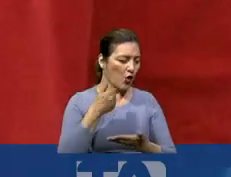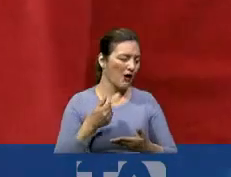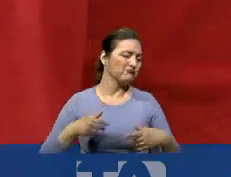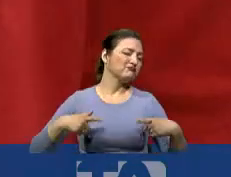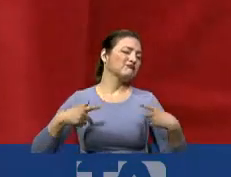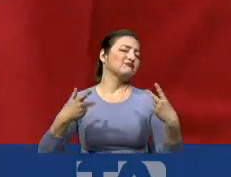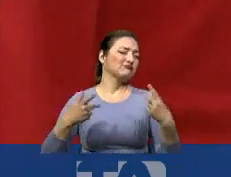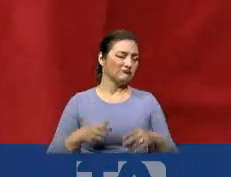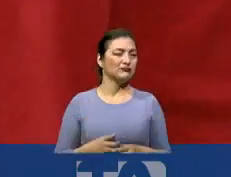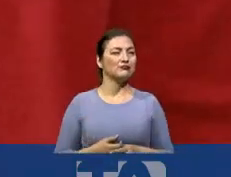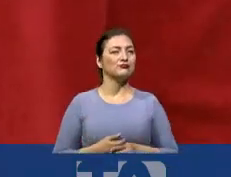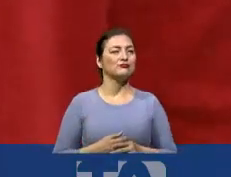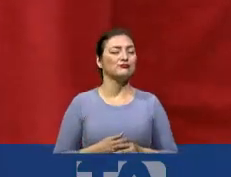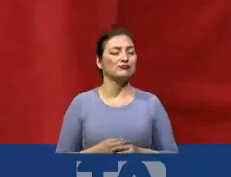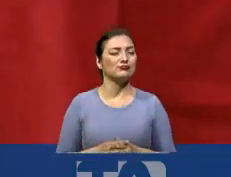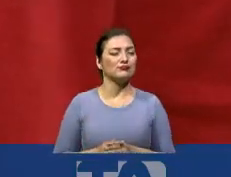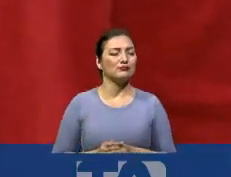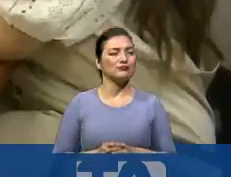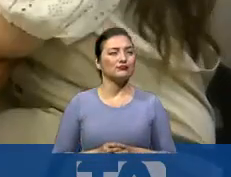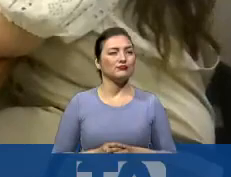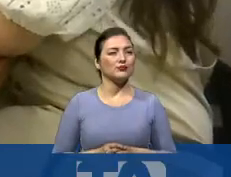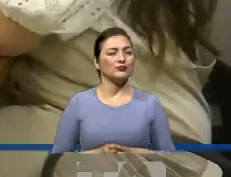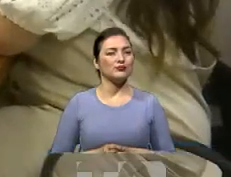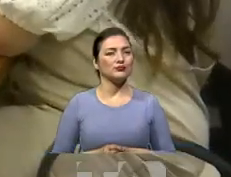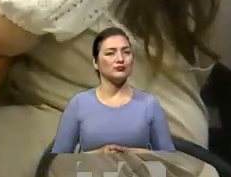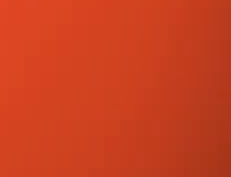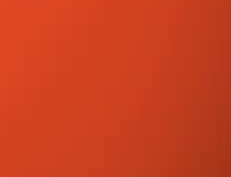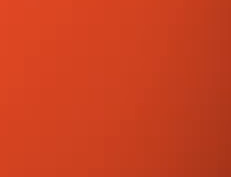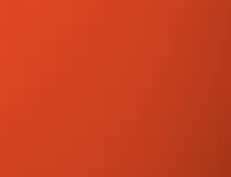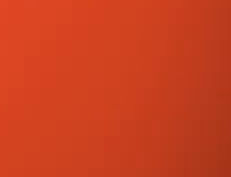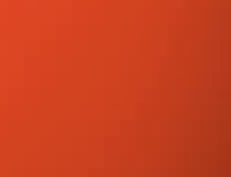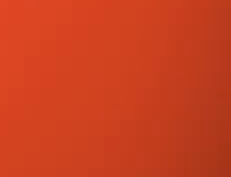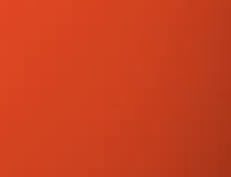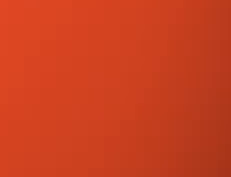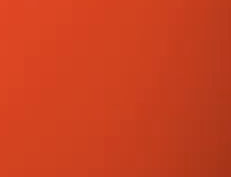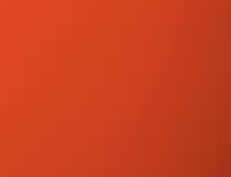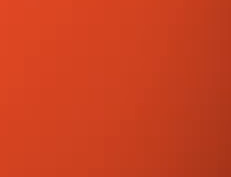o la de los demás en quito juan miguel rodríguez 24 horas